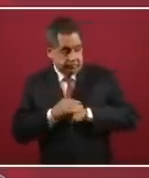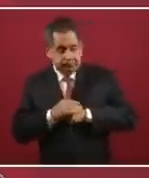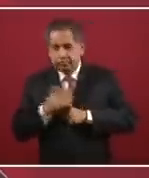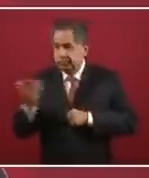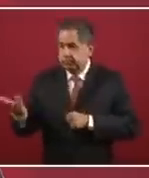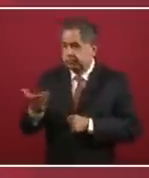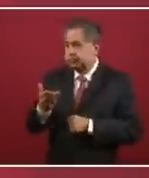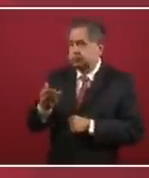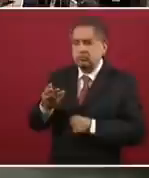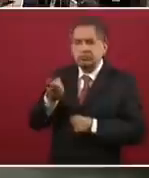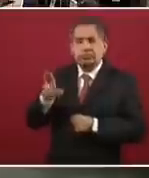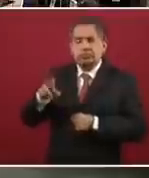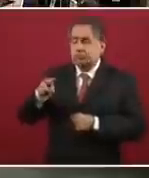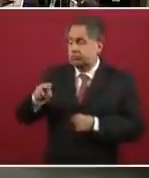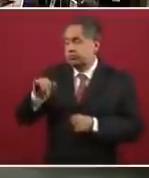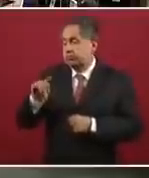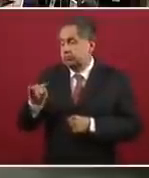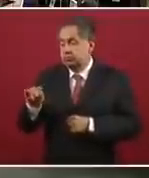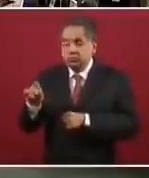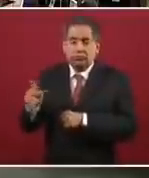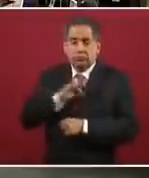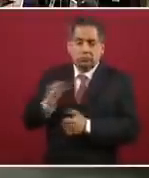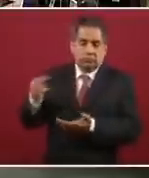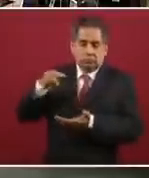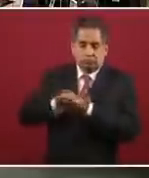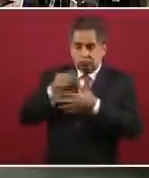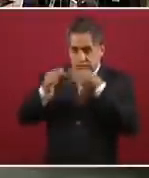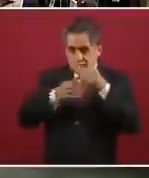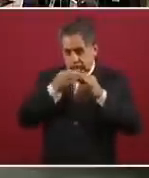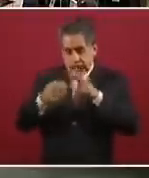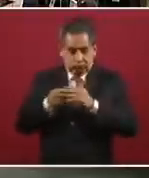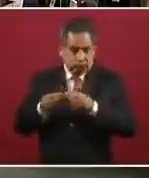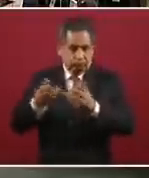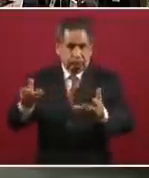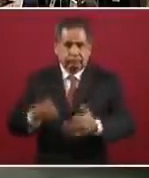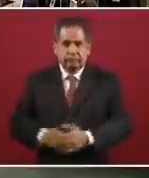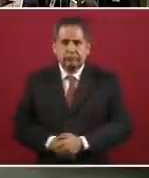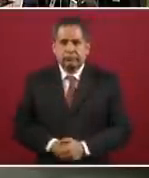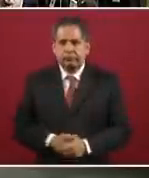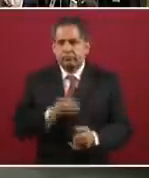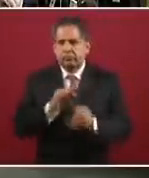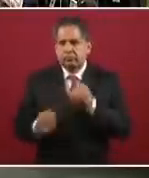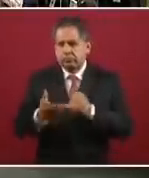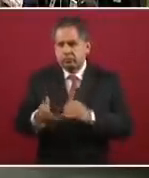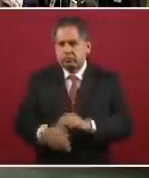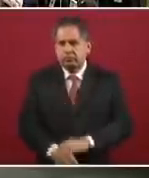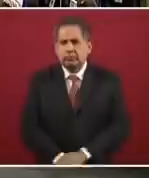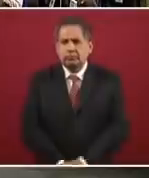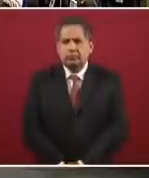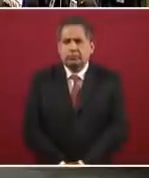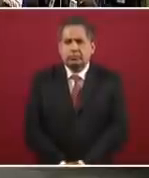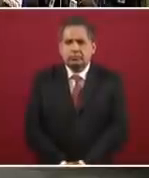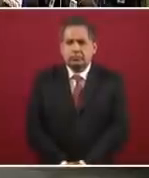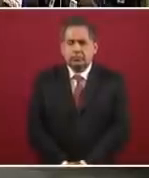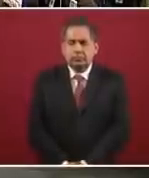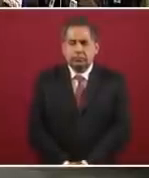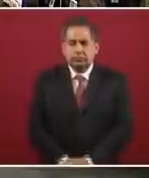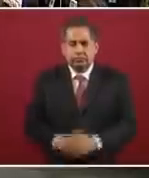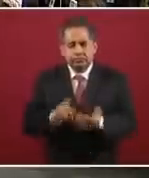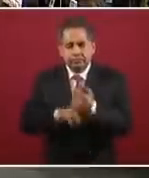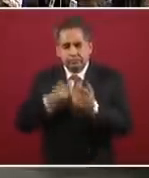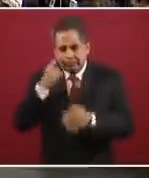al doctor Nieto que asista para darlo a conocer. Última, para que no te